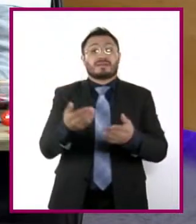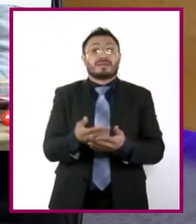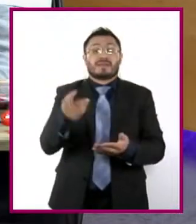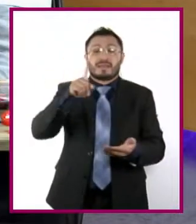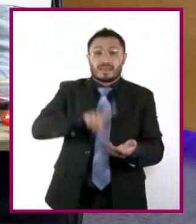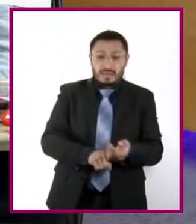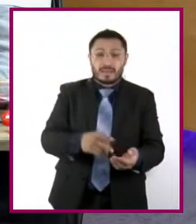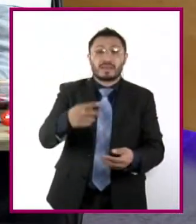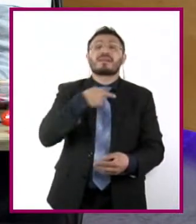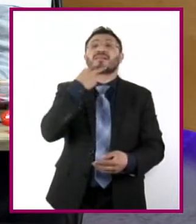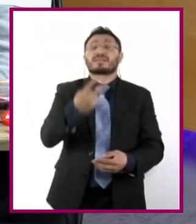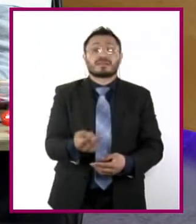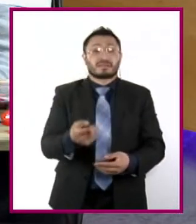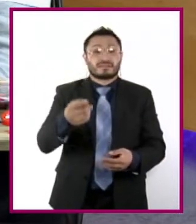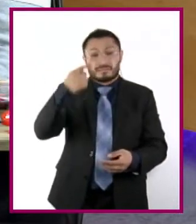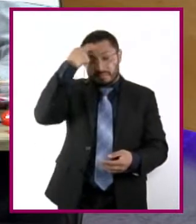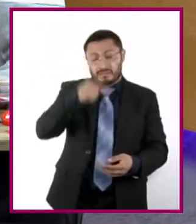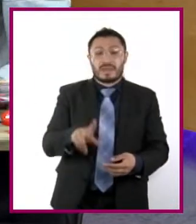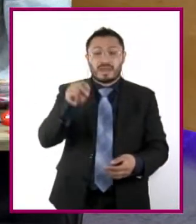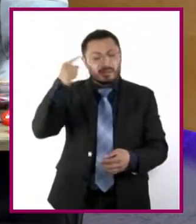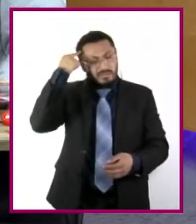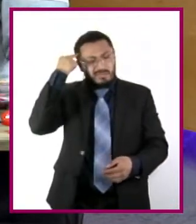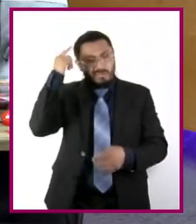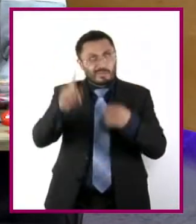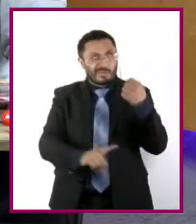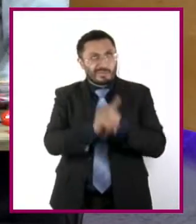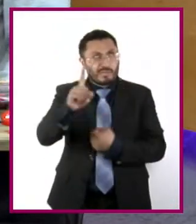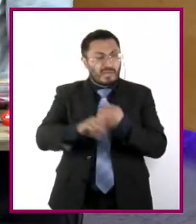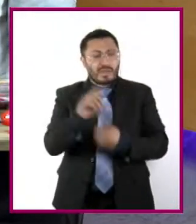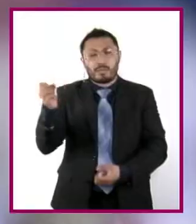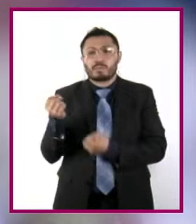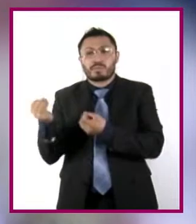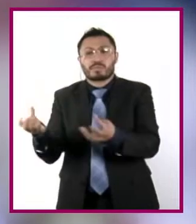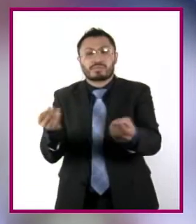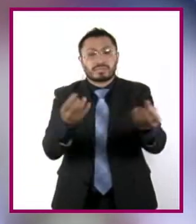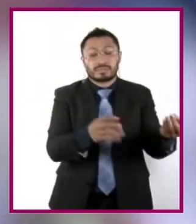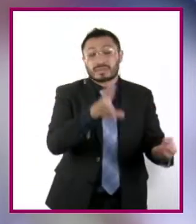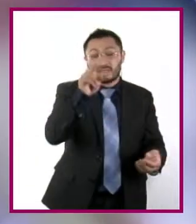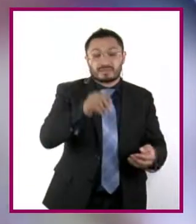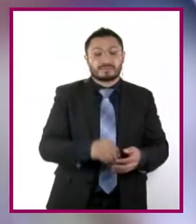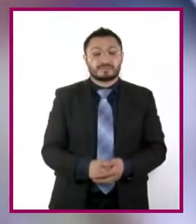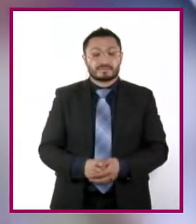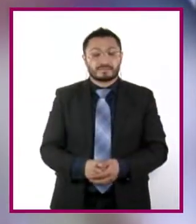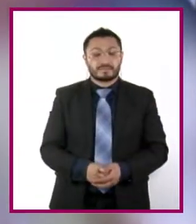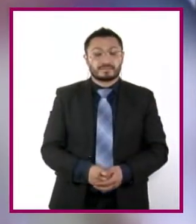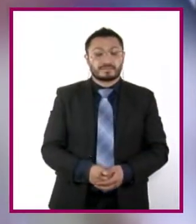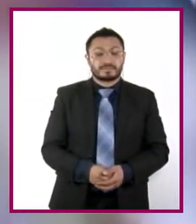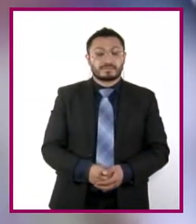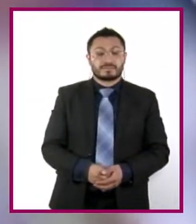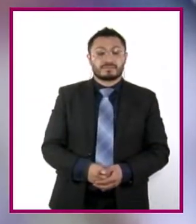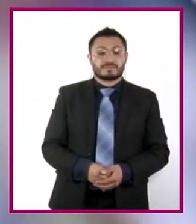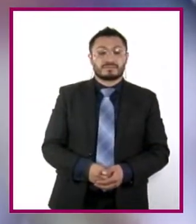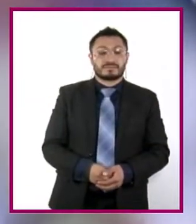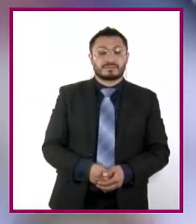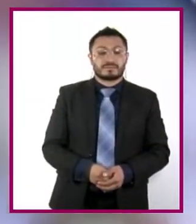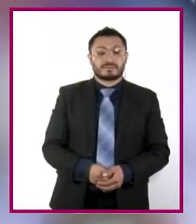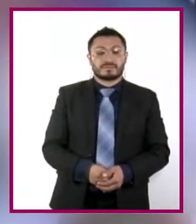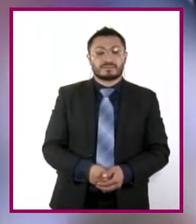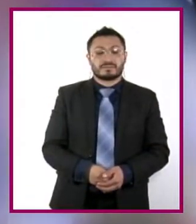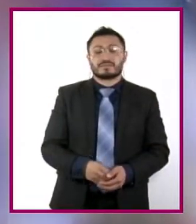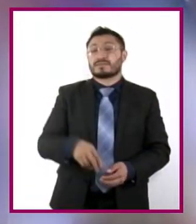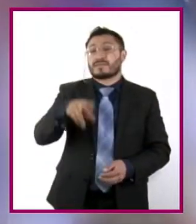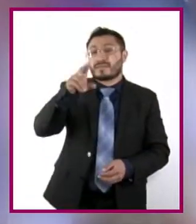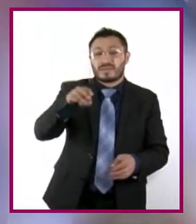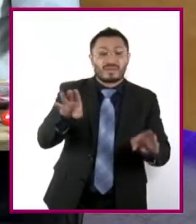para impedir que el mismo lío de nuestra cabeza lo transmitamos a nuestros oyentes. No necesitamos nada solar, ni lenguas náhuatl, y